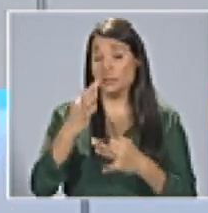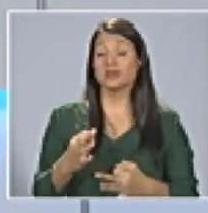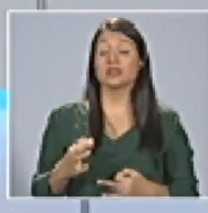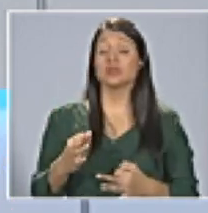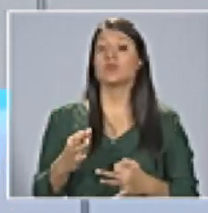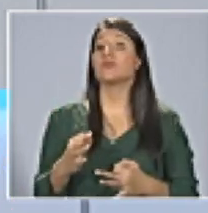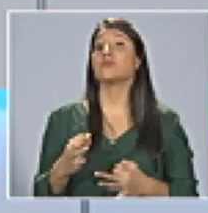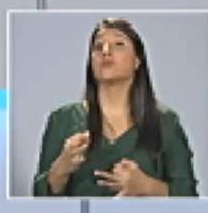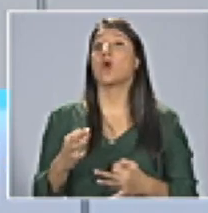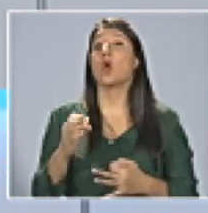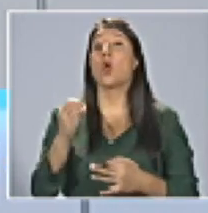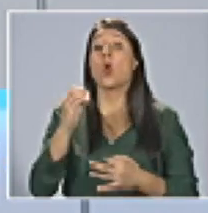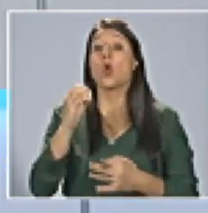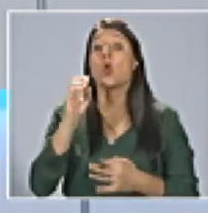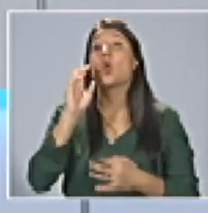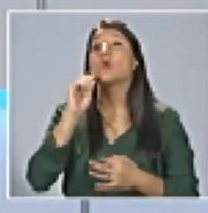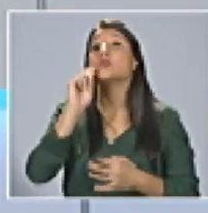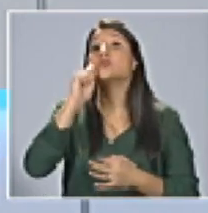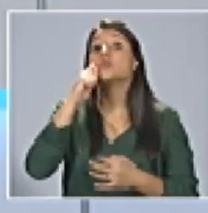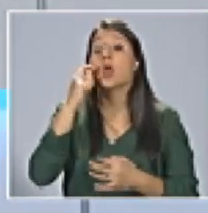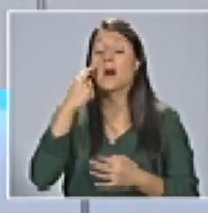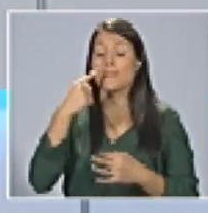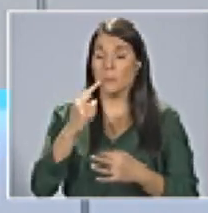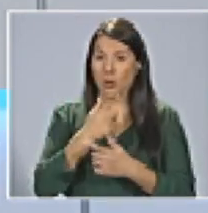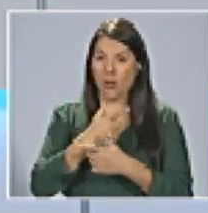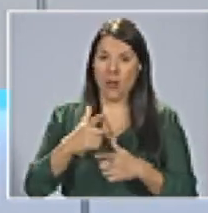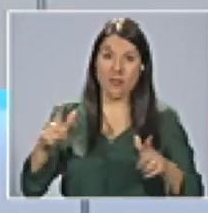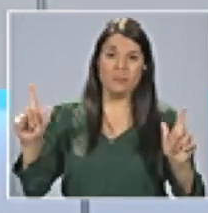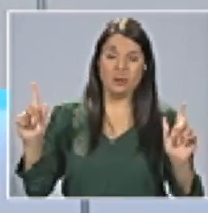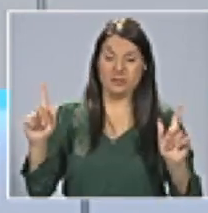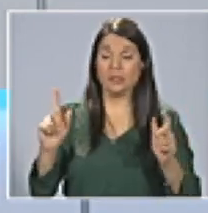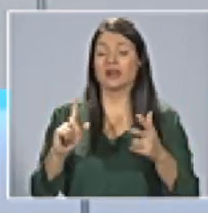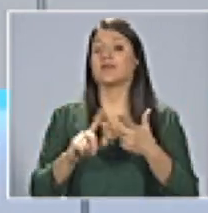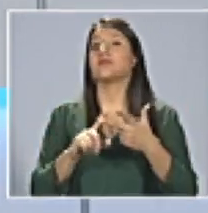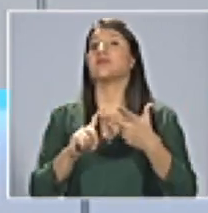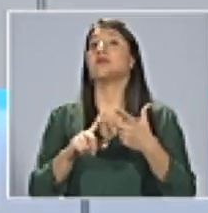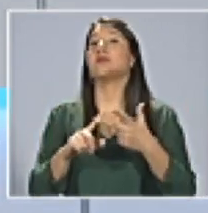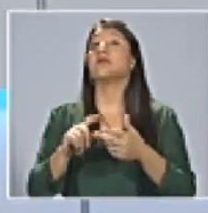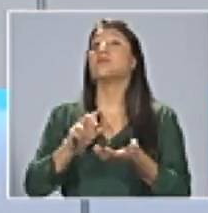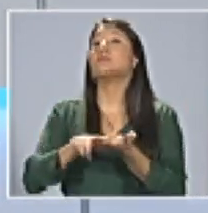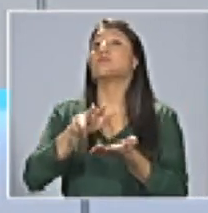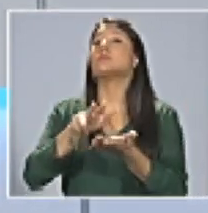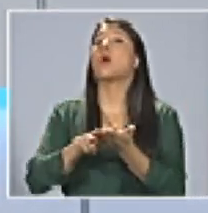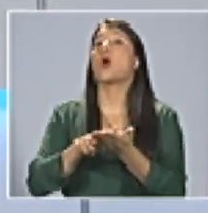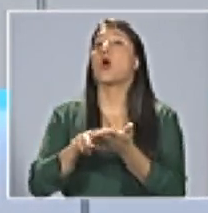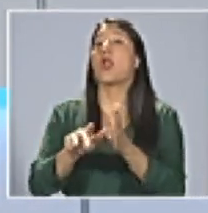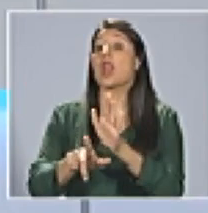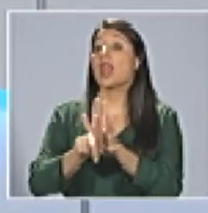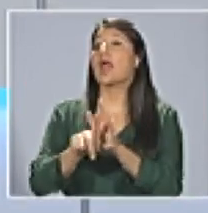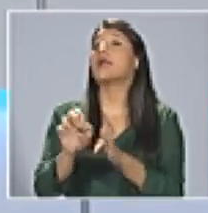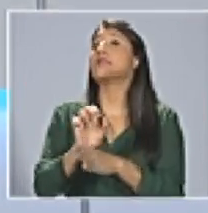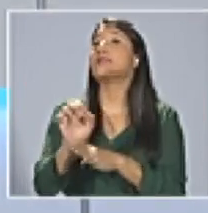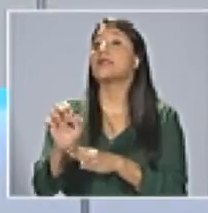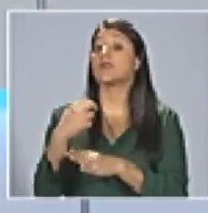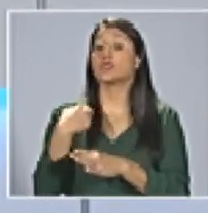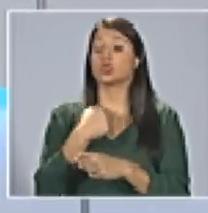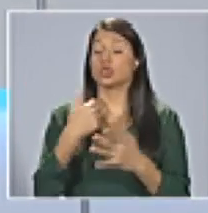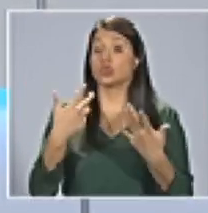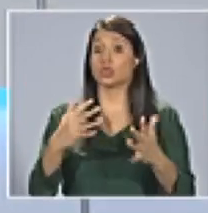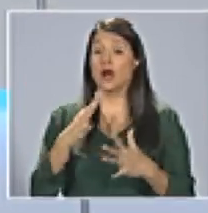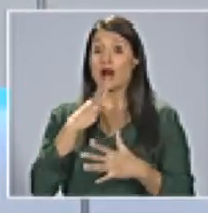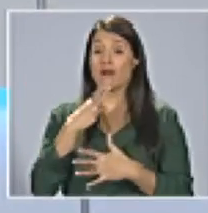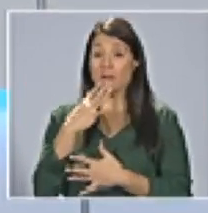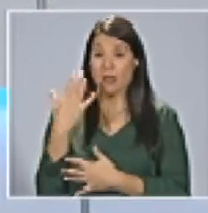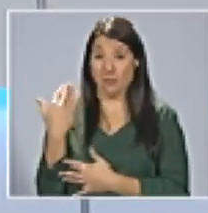de la deliberación y de la sanción. Y un tercero, la promulgación y aprobación de un código de ética del que venimos hablando, mire,